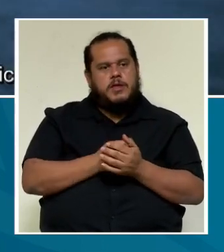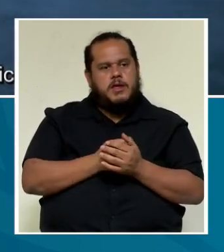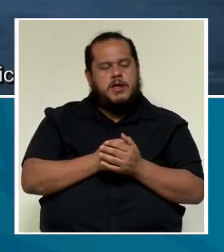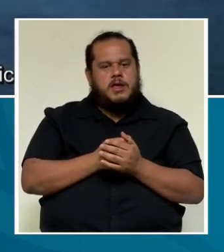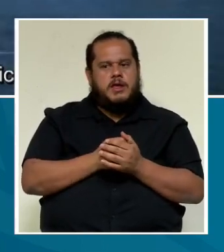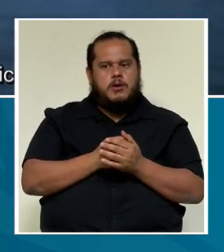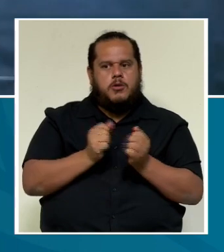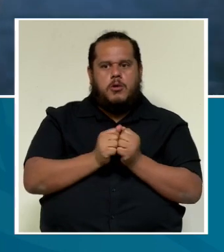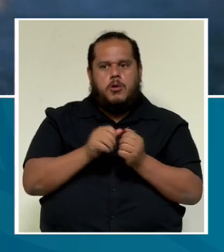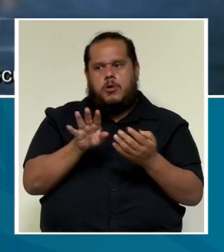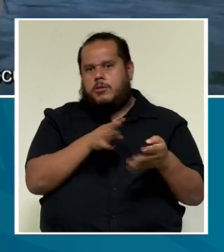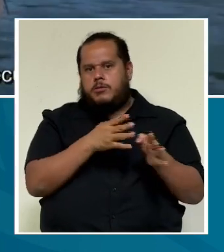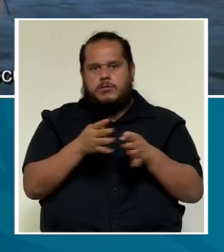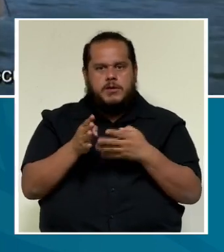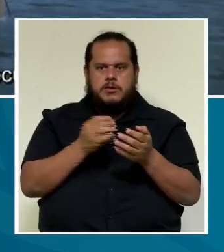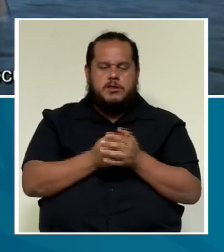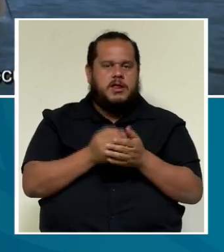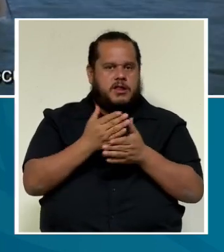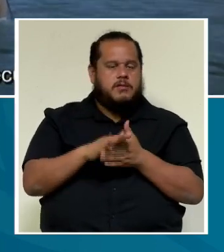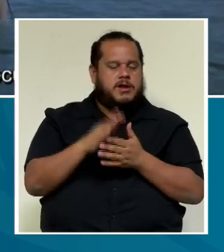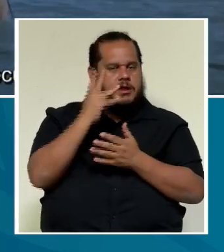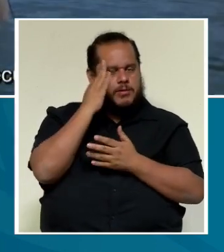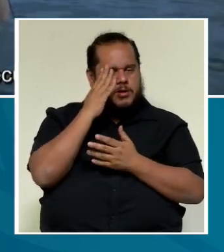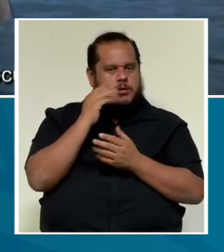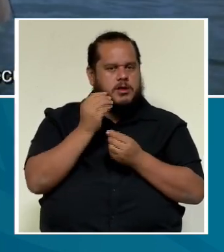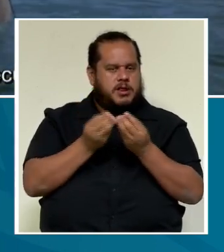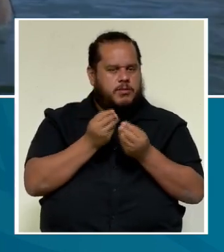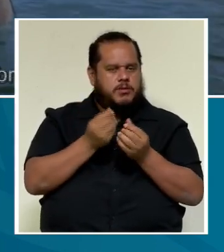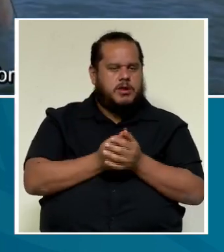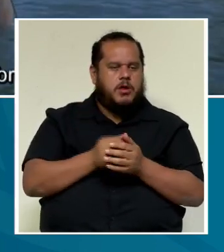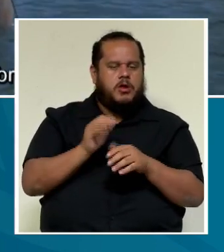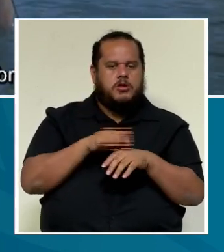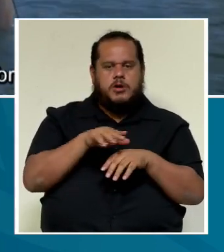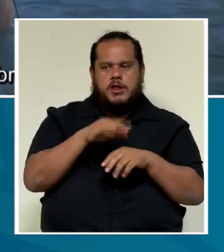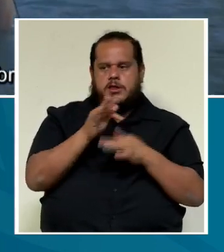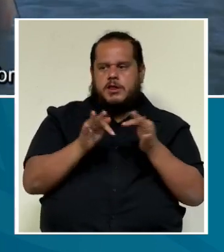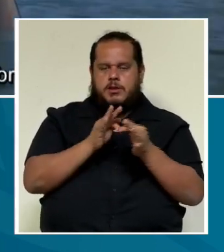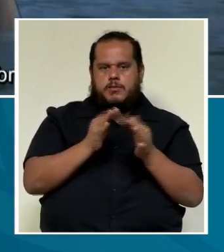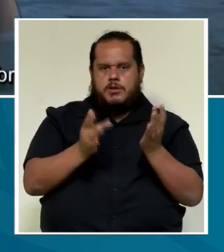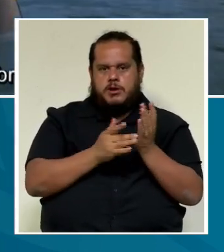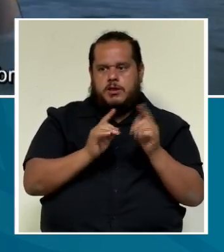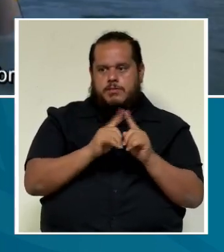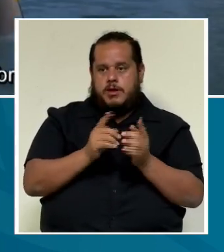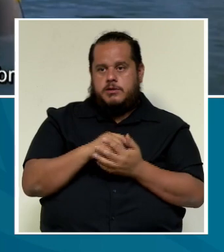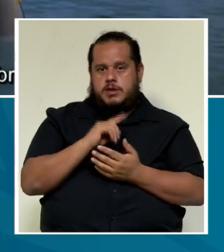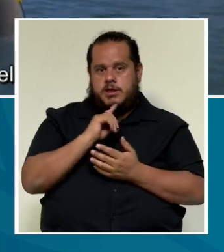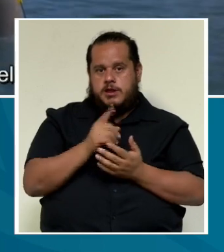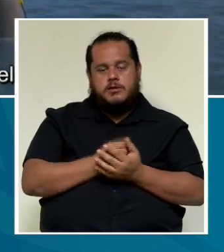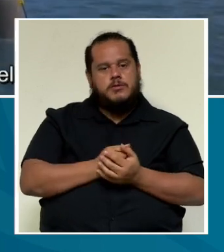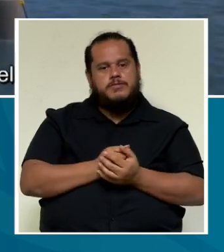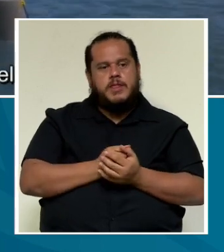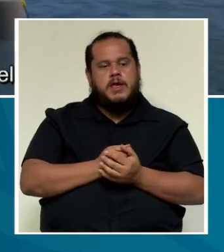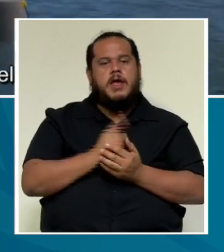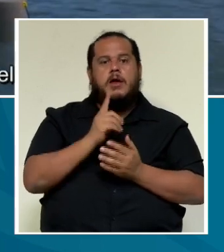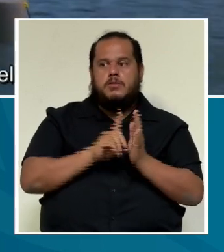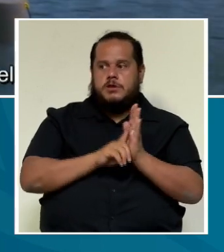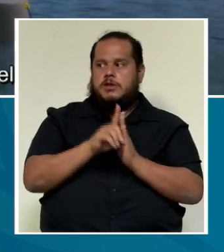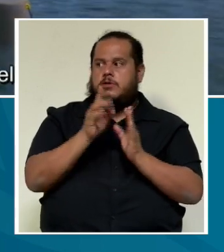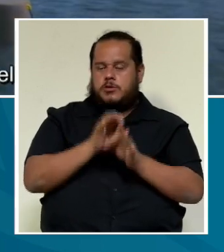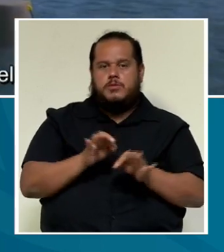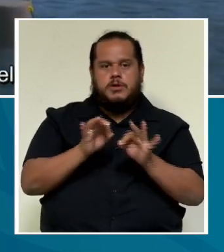vientos extremos, que es parte de la preocupación que se ha generado sobre este tipo de tecnologías, pero sí es cierto que hay un desarrollo importante